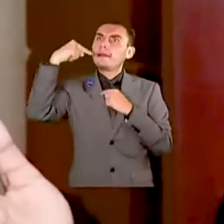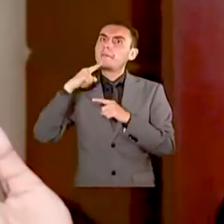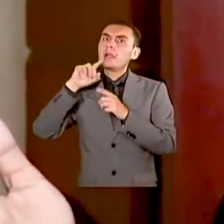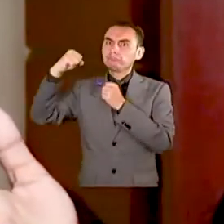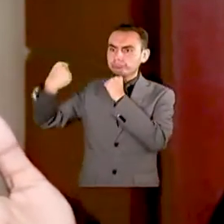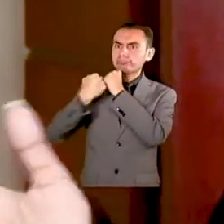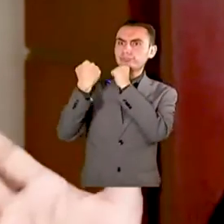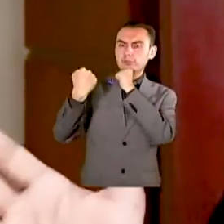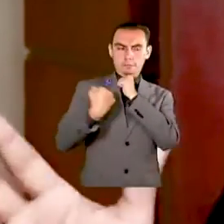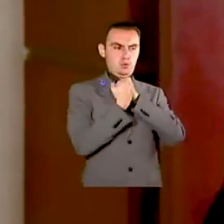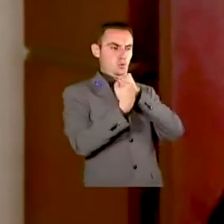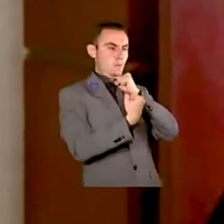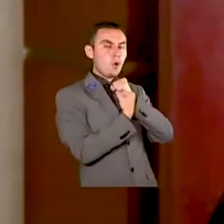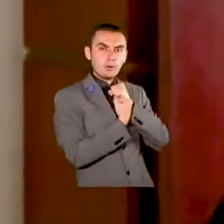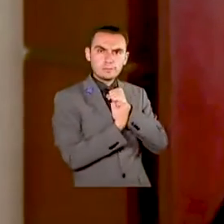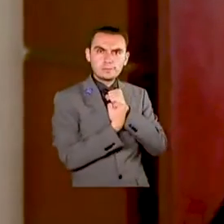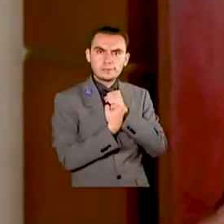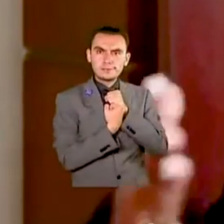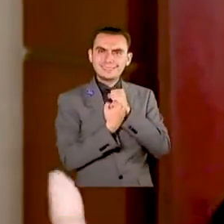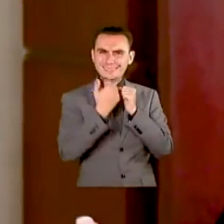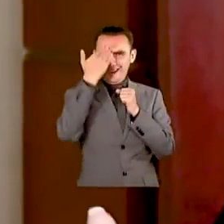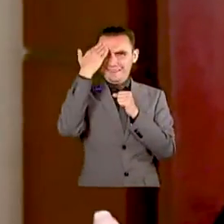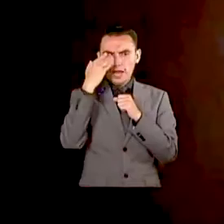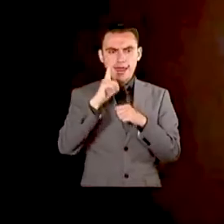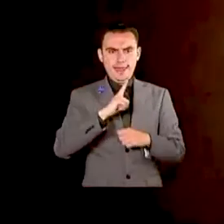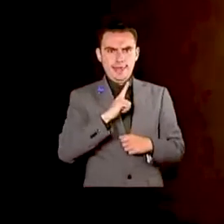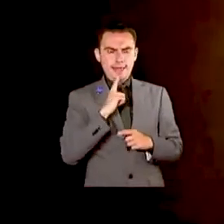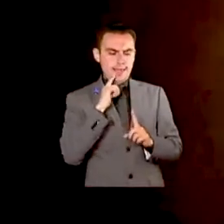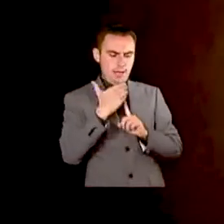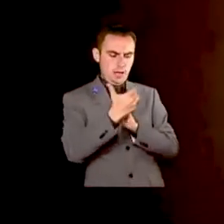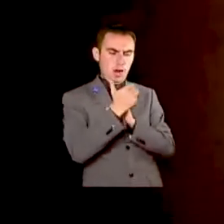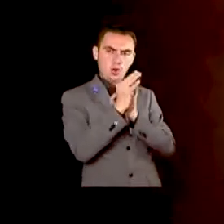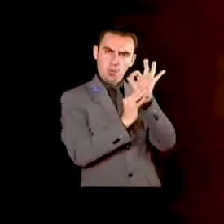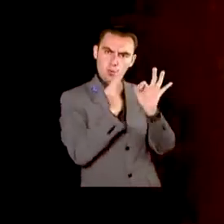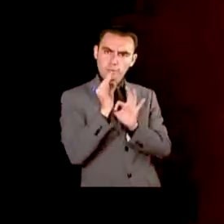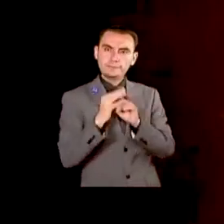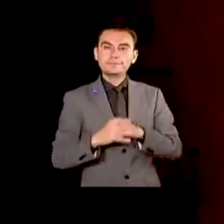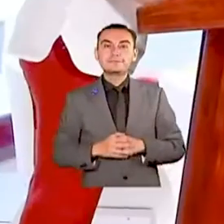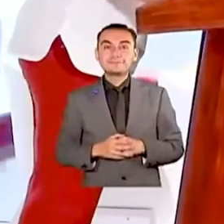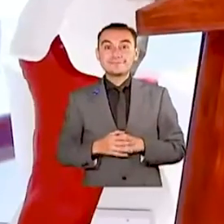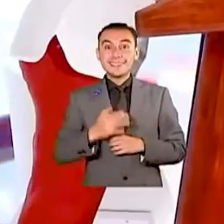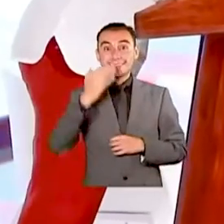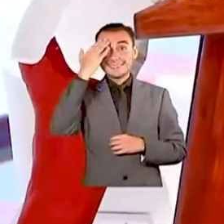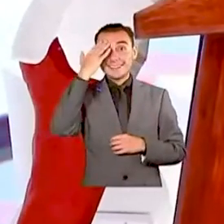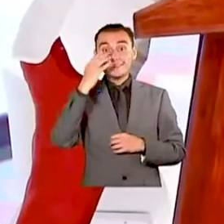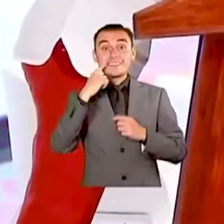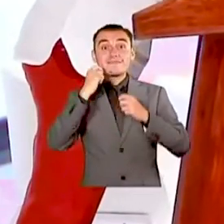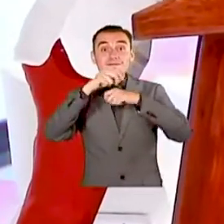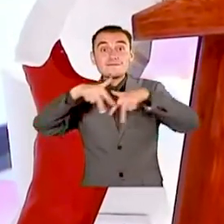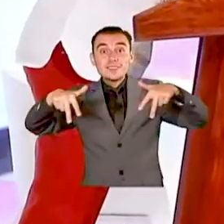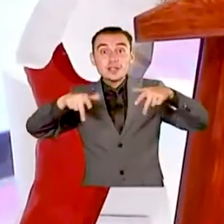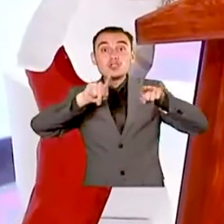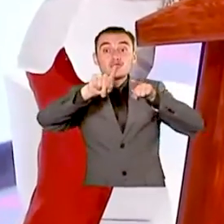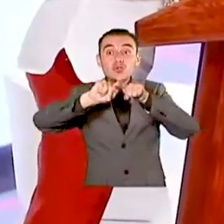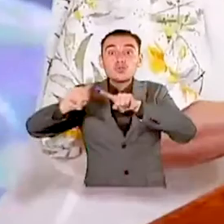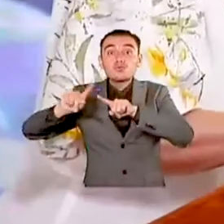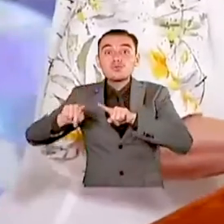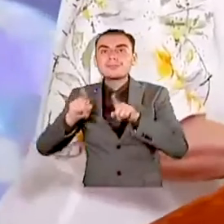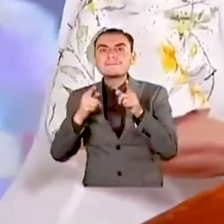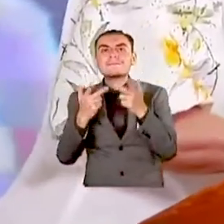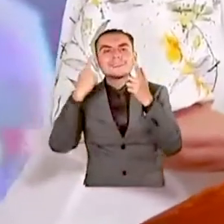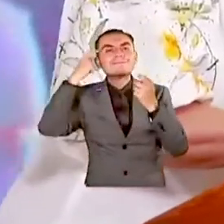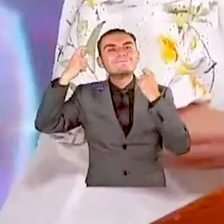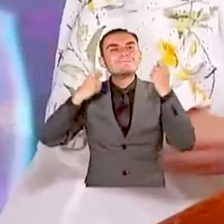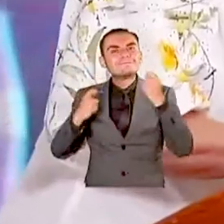diciendo que los líderes hay que protegerlos. El enfoque diferencial de mujeres y género es una línea estratégica